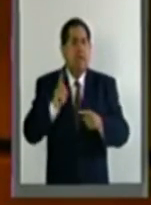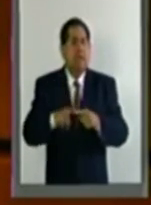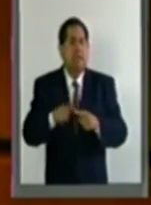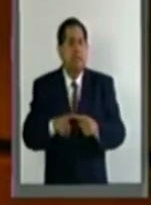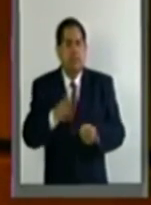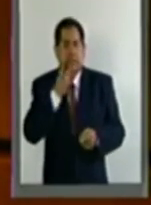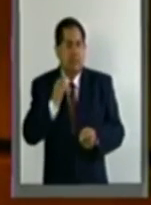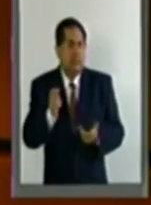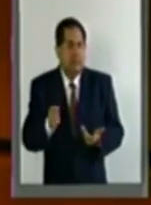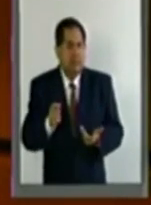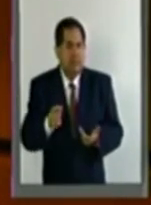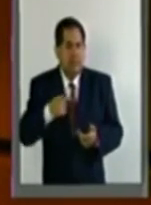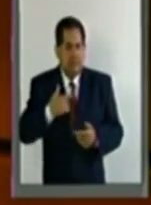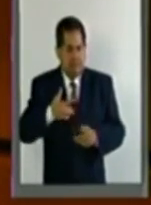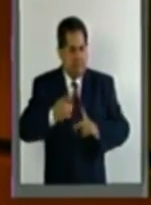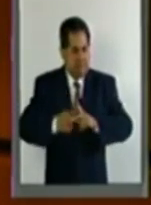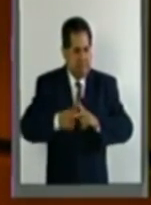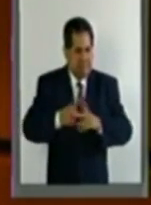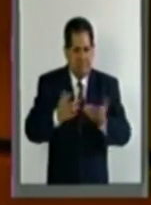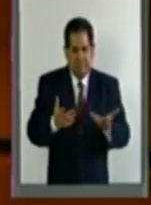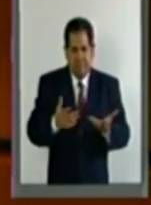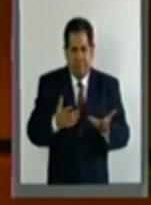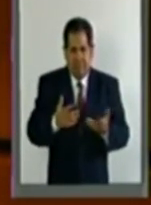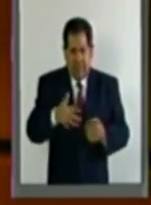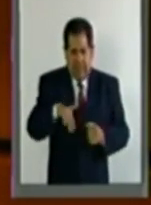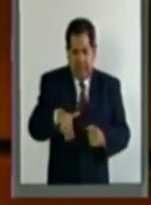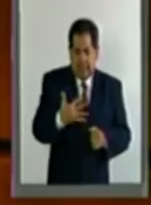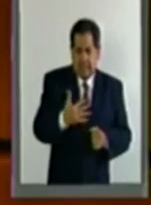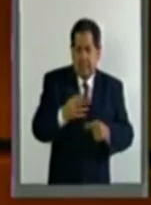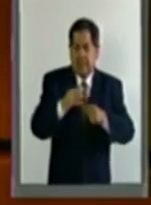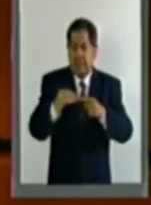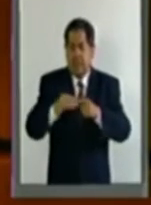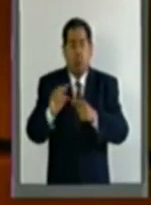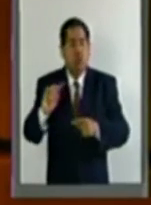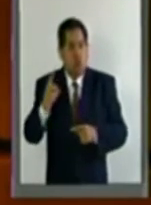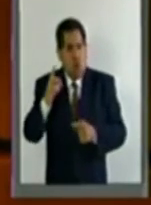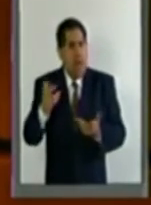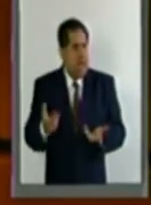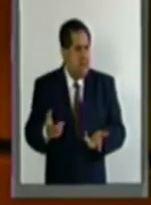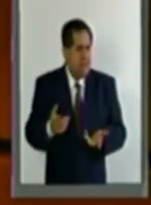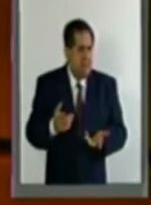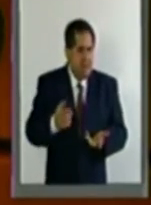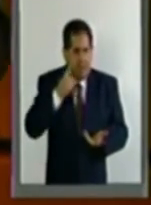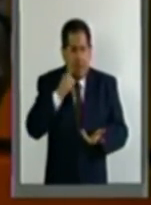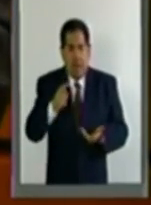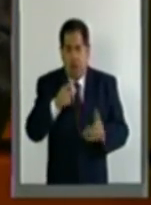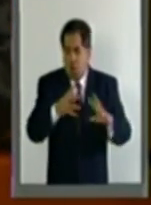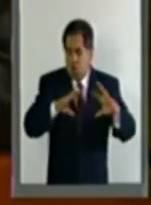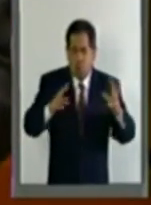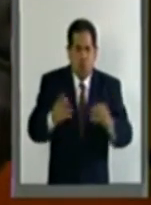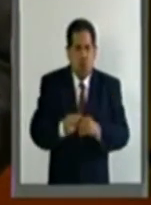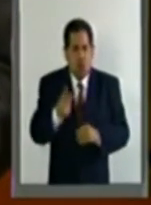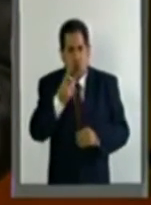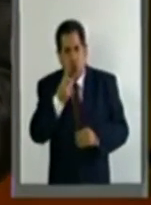solamente hemos estimado 15 centavos de dólar para los